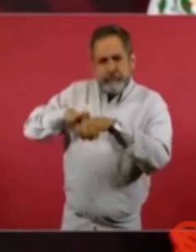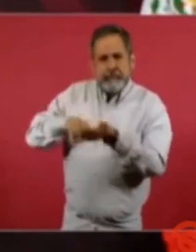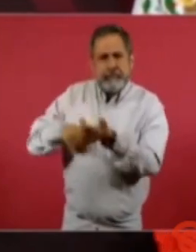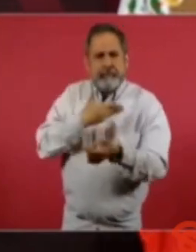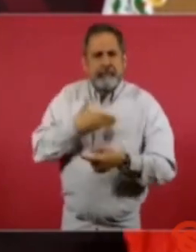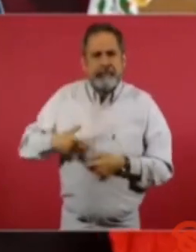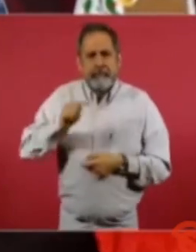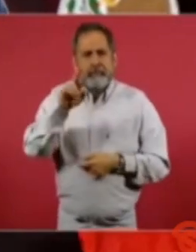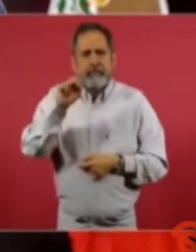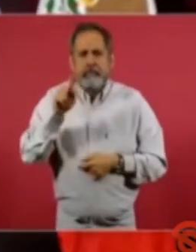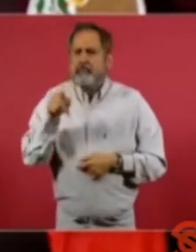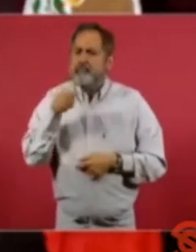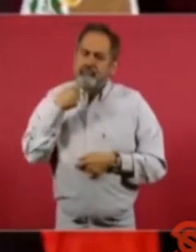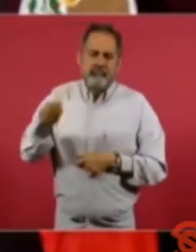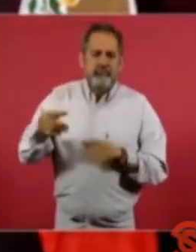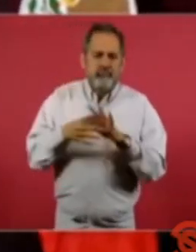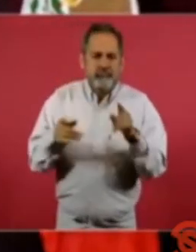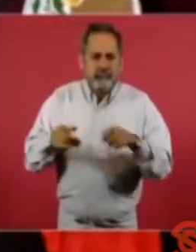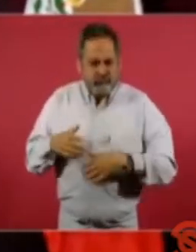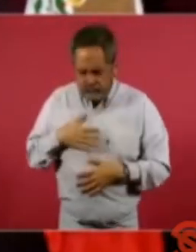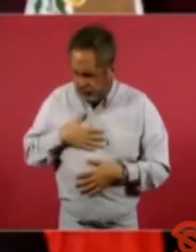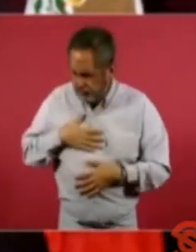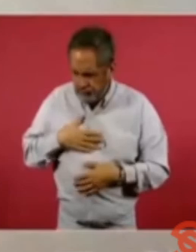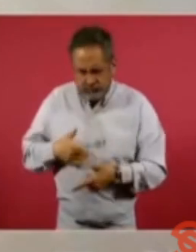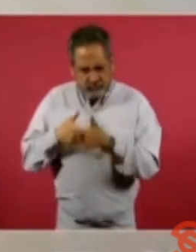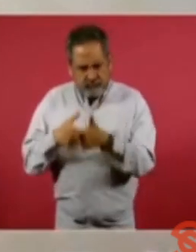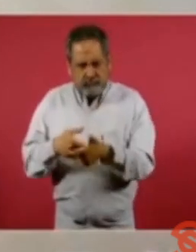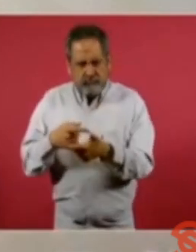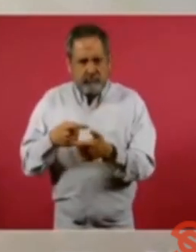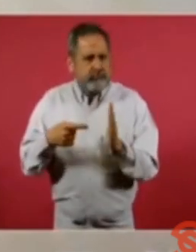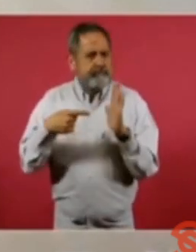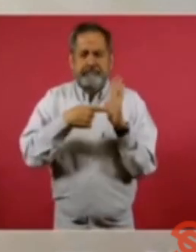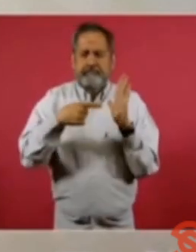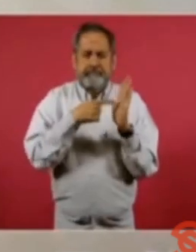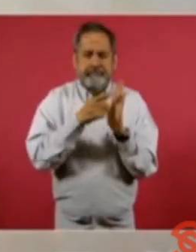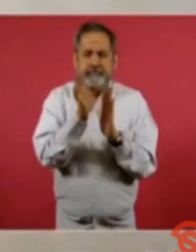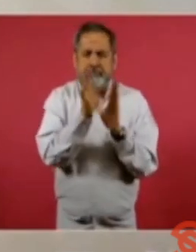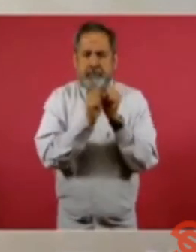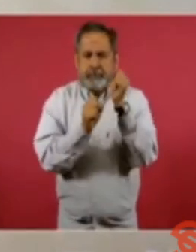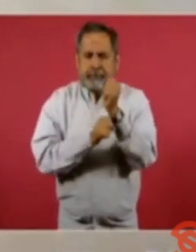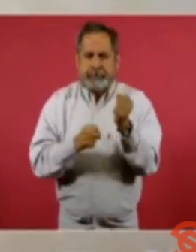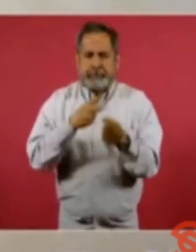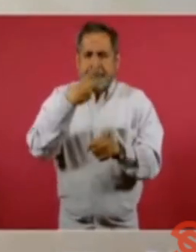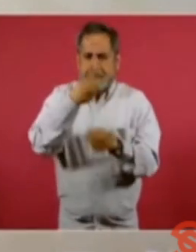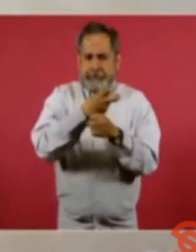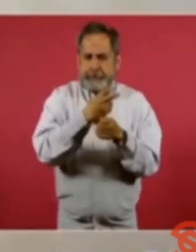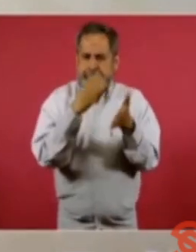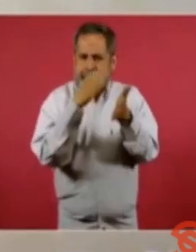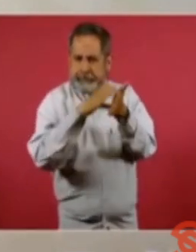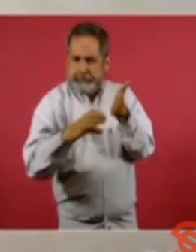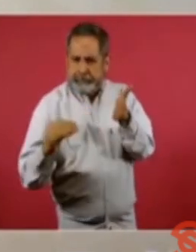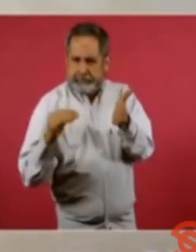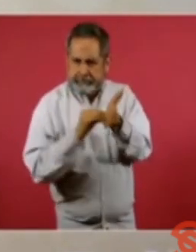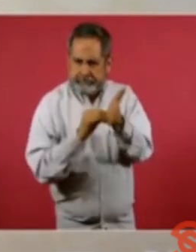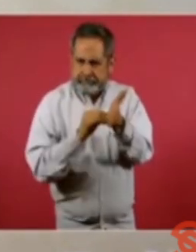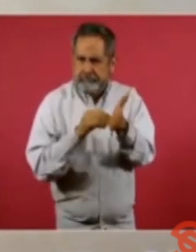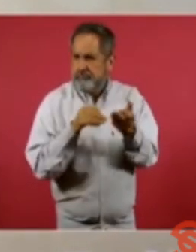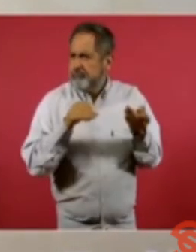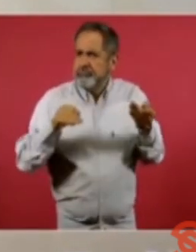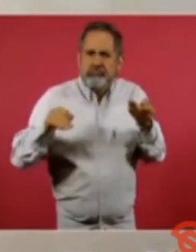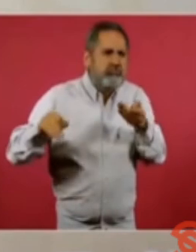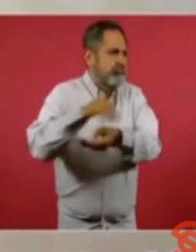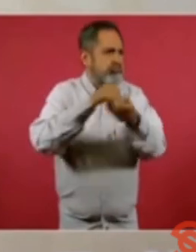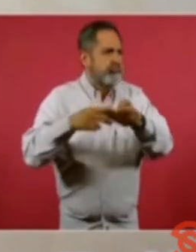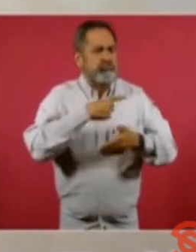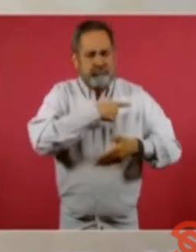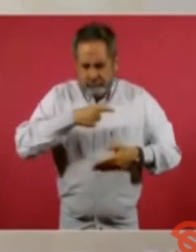dice que ellos están por la segunda enmienda, en donde todos deben de tener